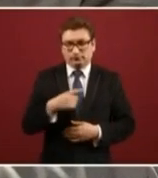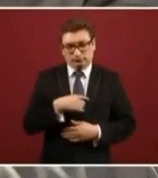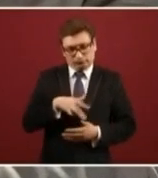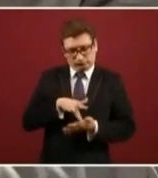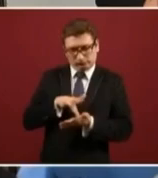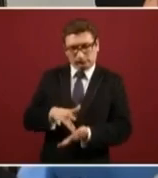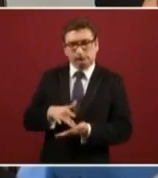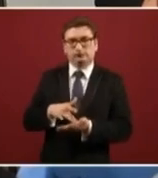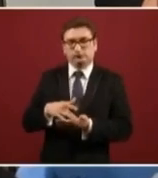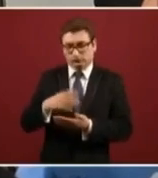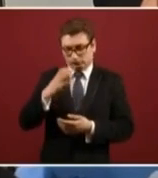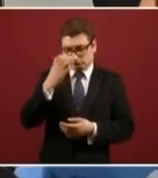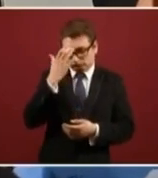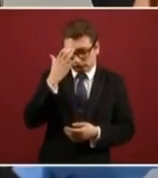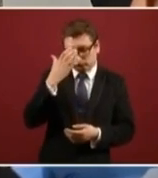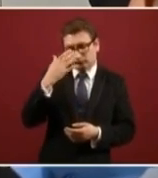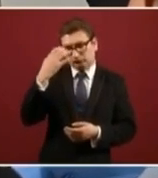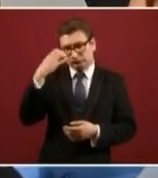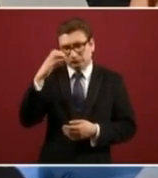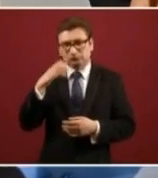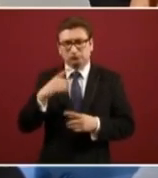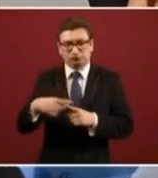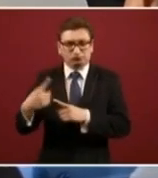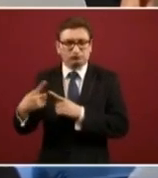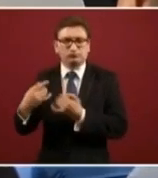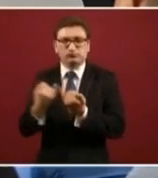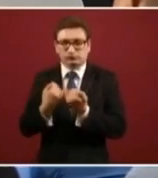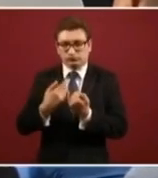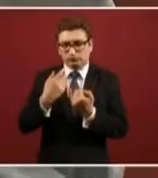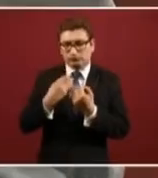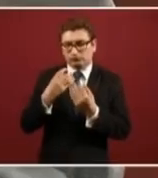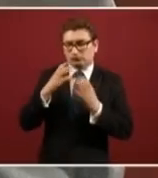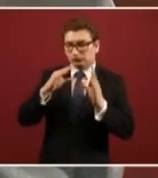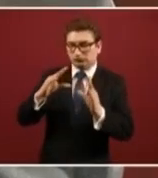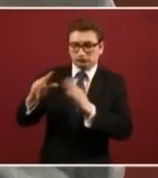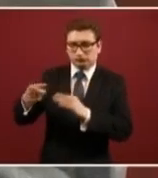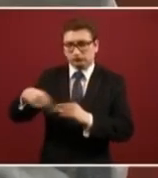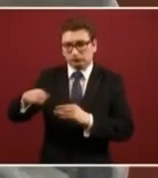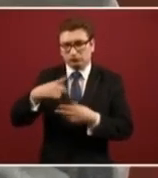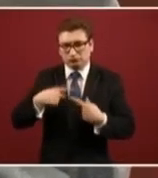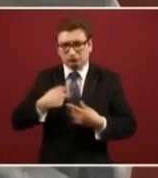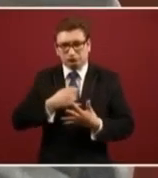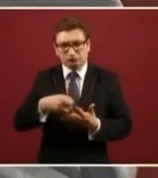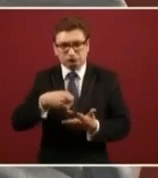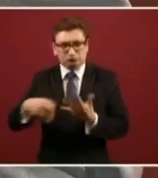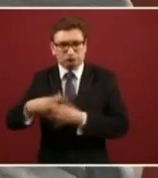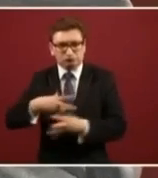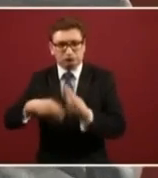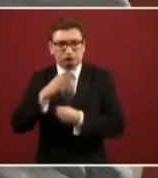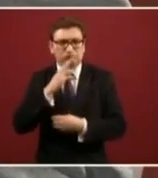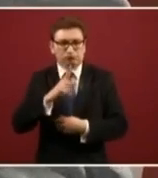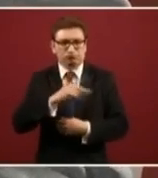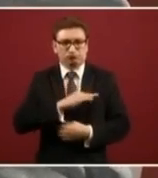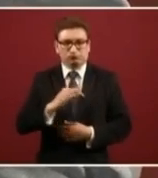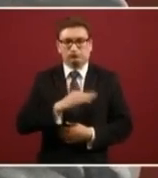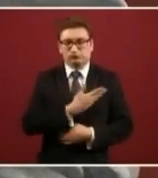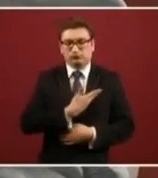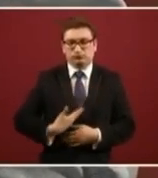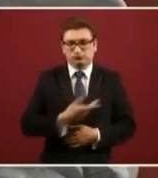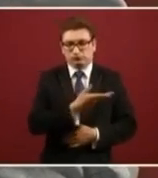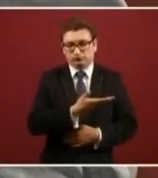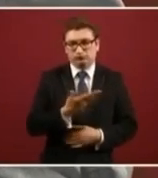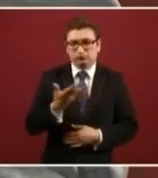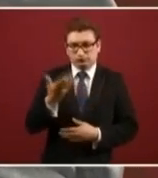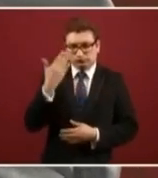acompañado con el conocimiento, sino también la transferencia de este conocimiento a los productores. El presidente señalaba que